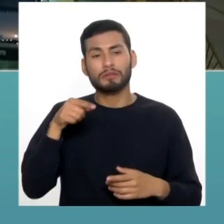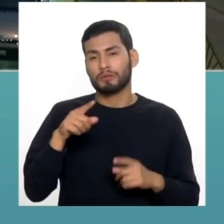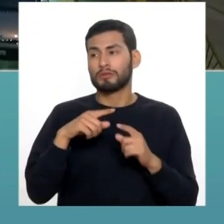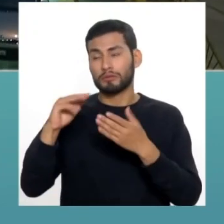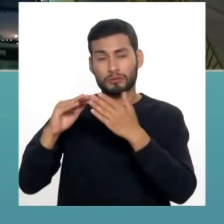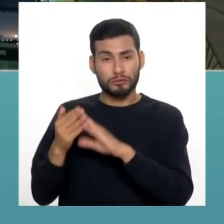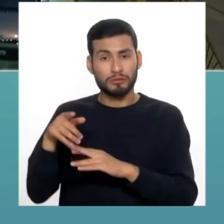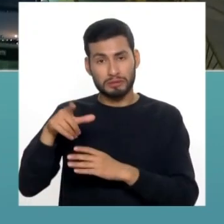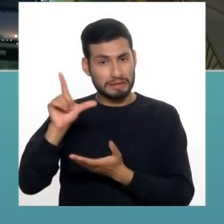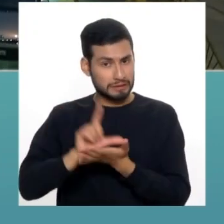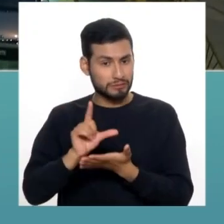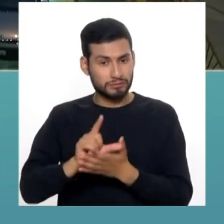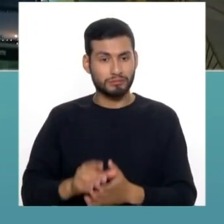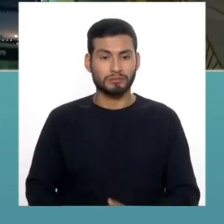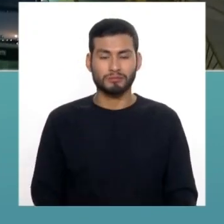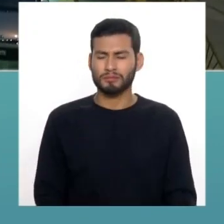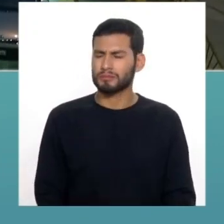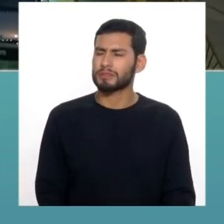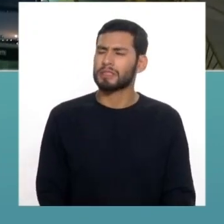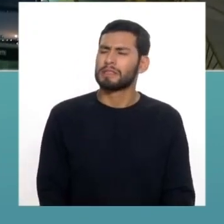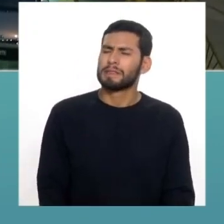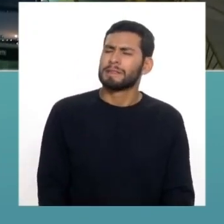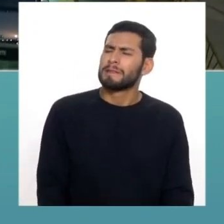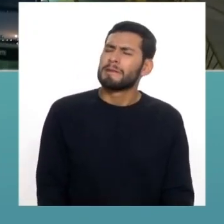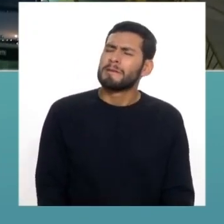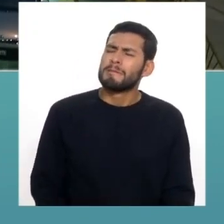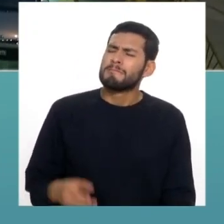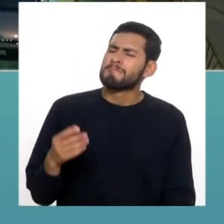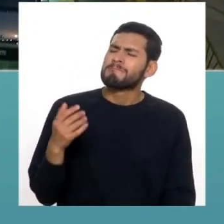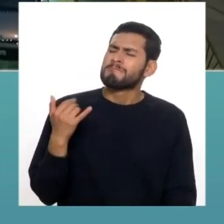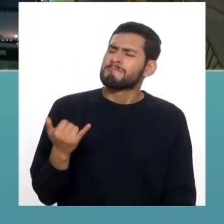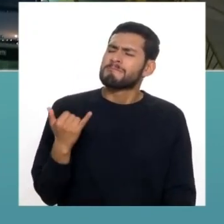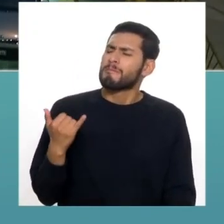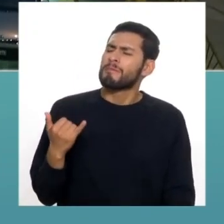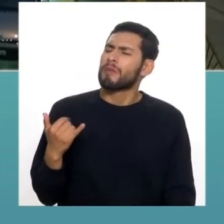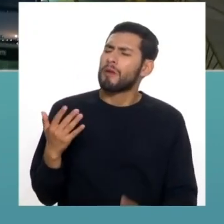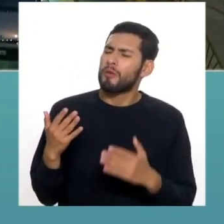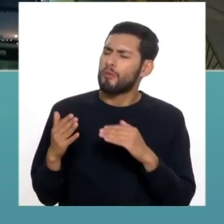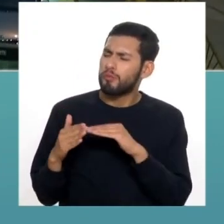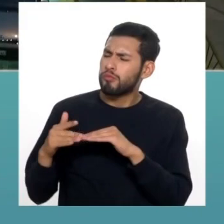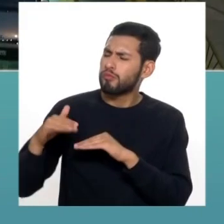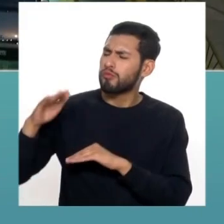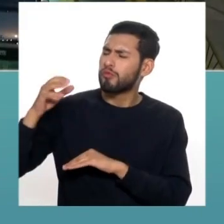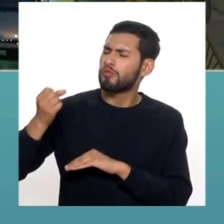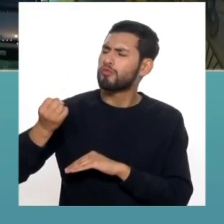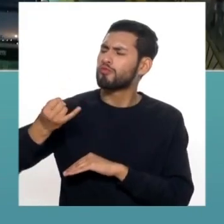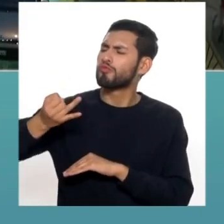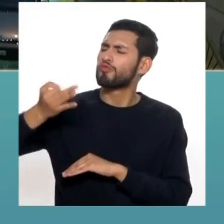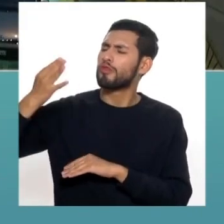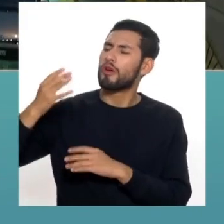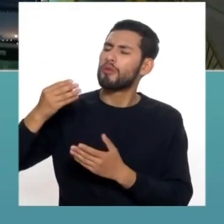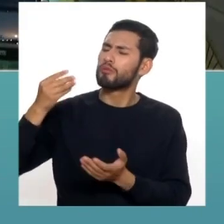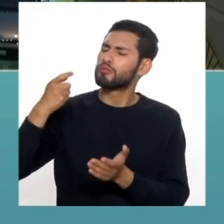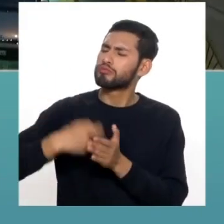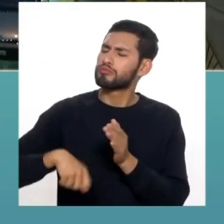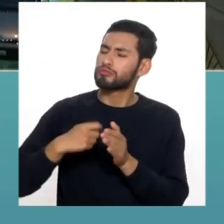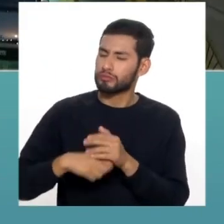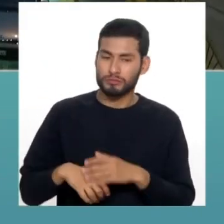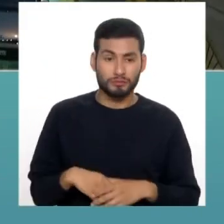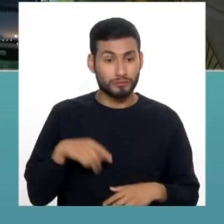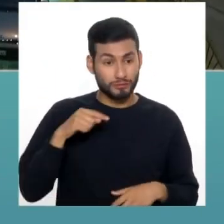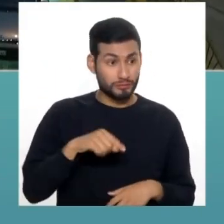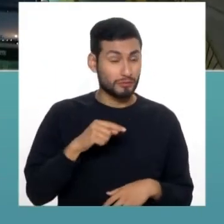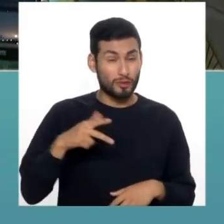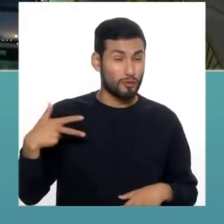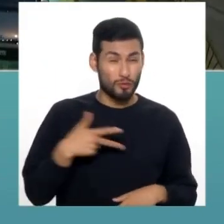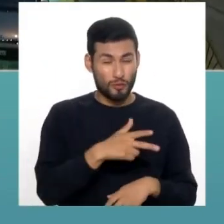ciudad, la ciudad de Lima. ¿Cuántos es la cifra que tenemos hasta el momento de este año de multas que se están registrando? Por este motivo de